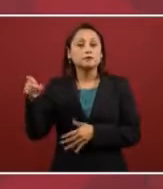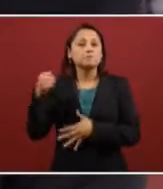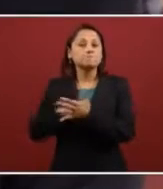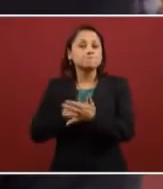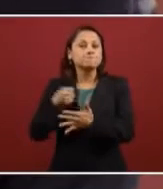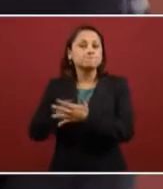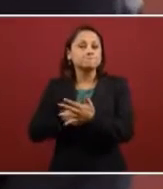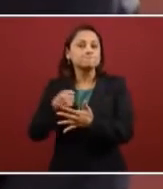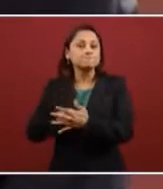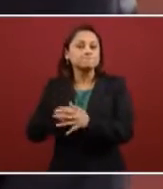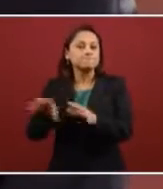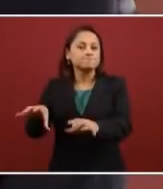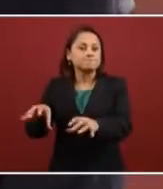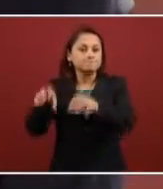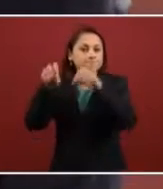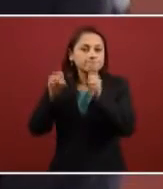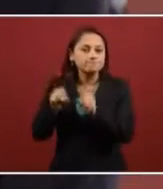dominion of the